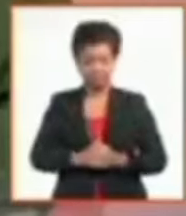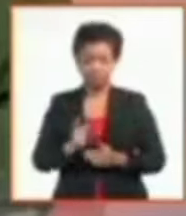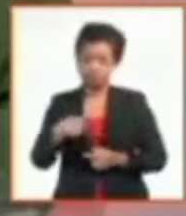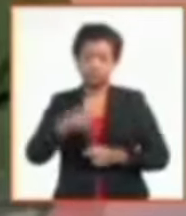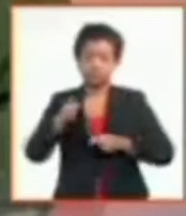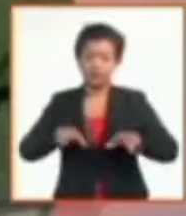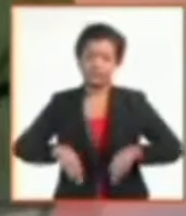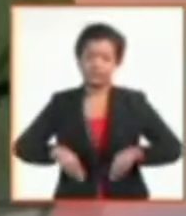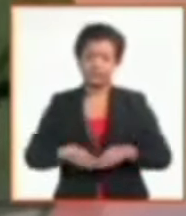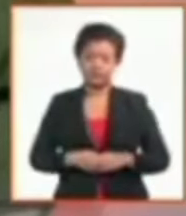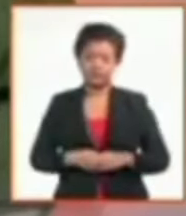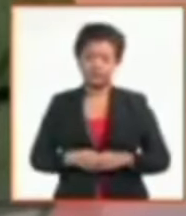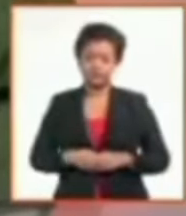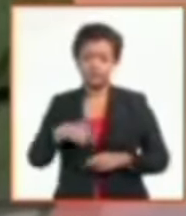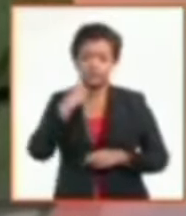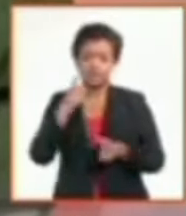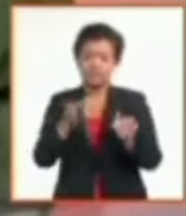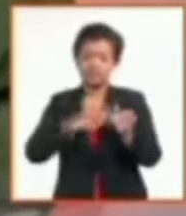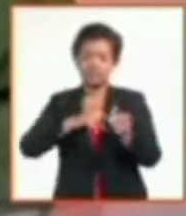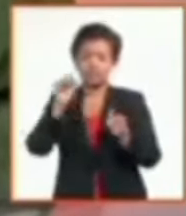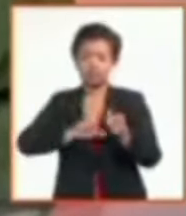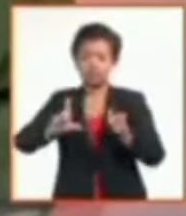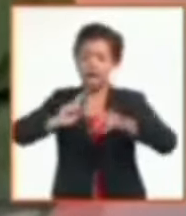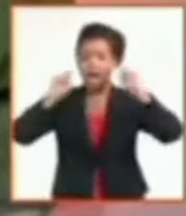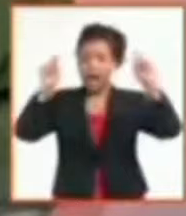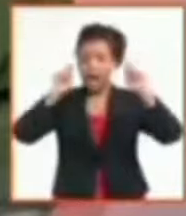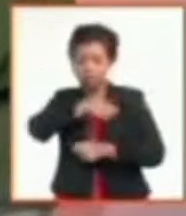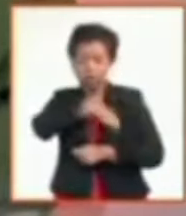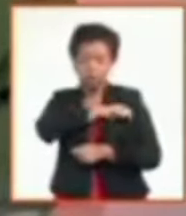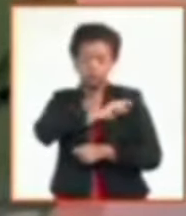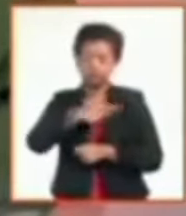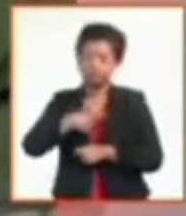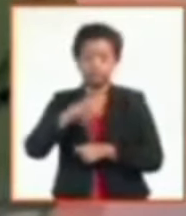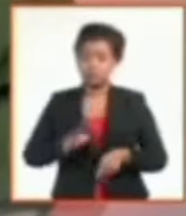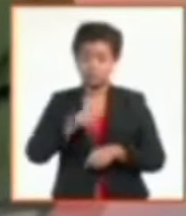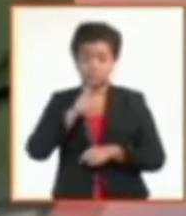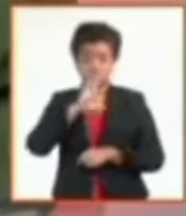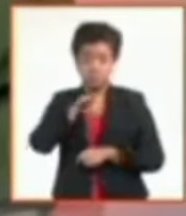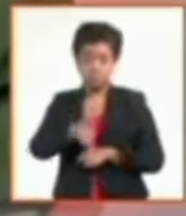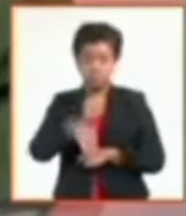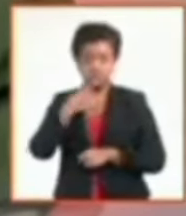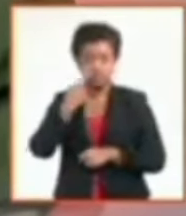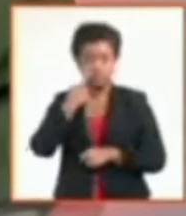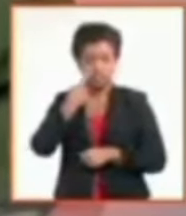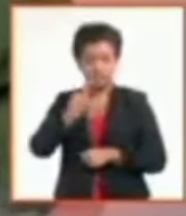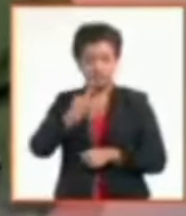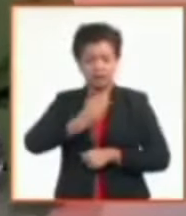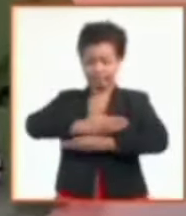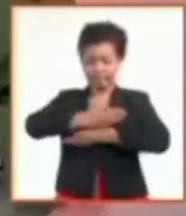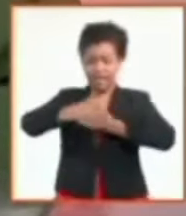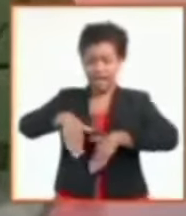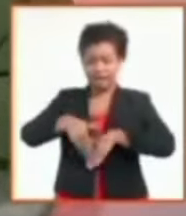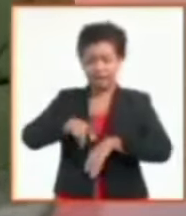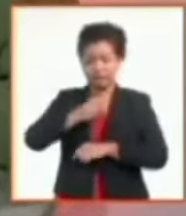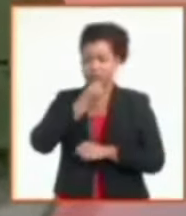Es imperdonable que estos reclamos se realicen cometiendo indisciplinas sociales y desorden público. Como bien usted lo dice, poniendo barricadas en las vías públicas.